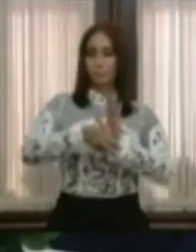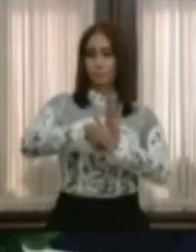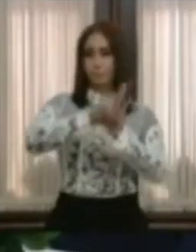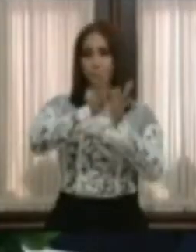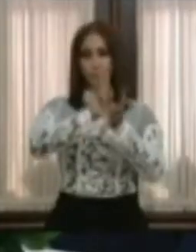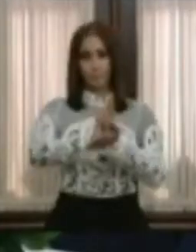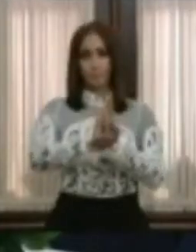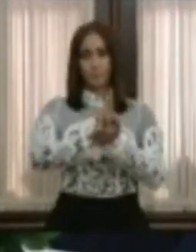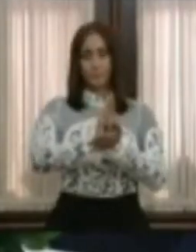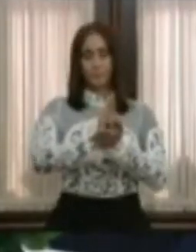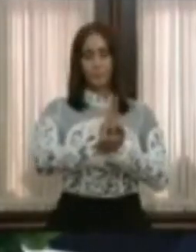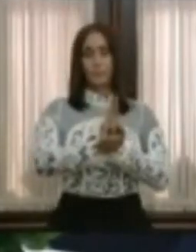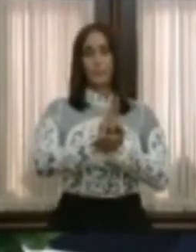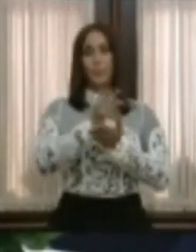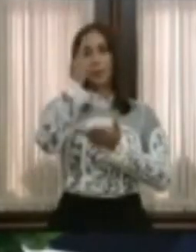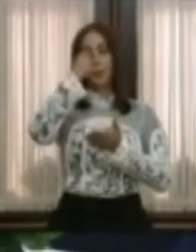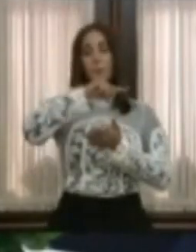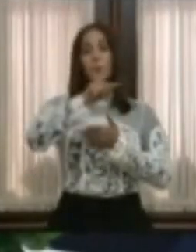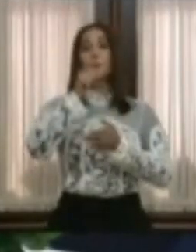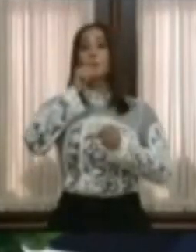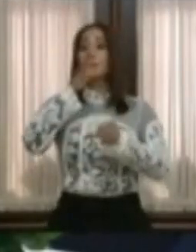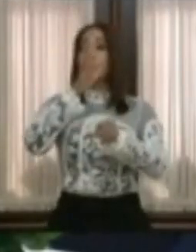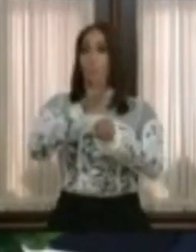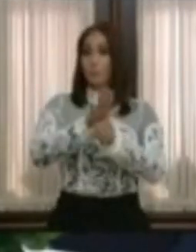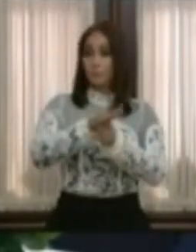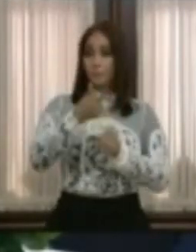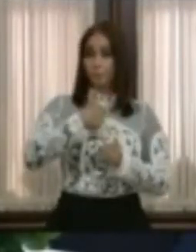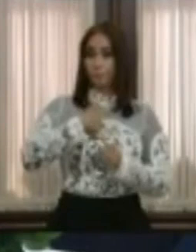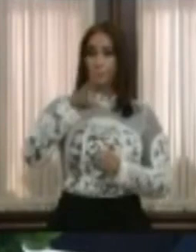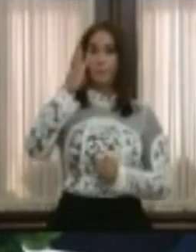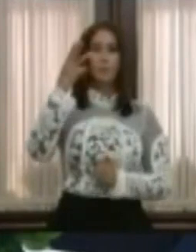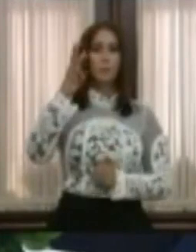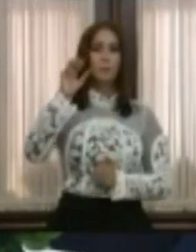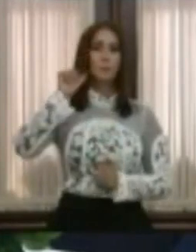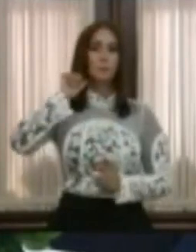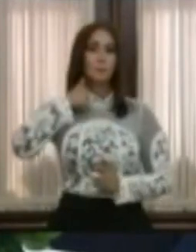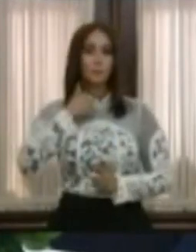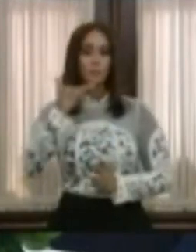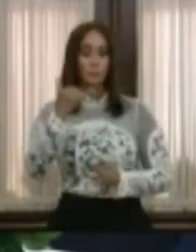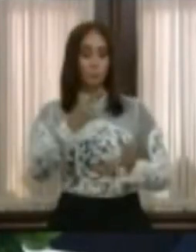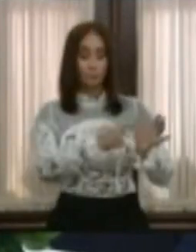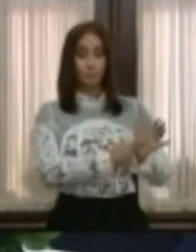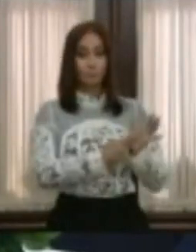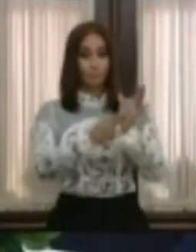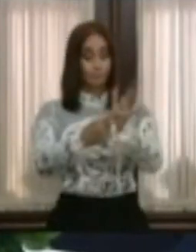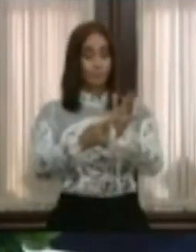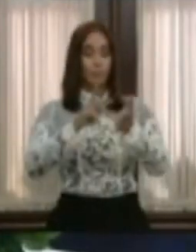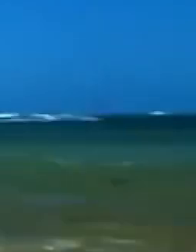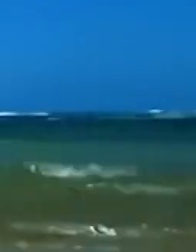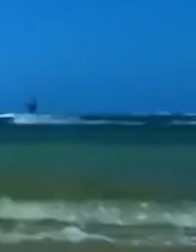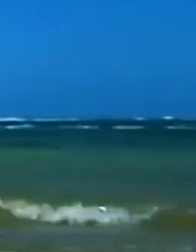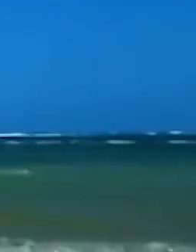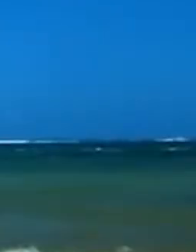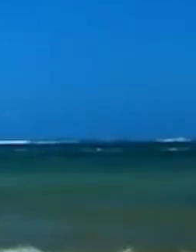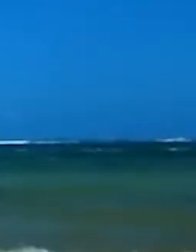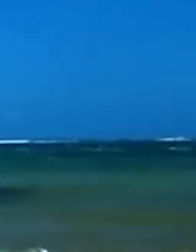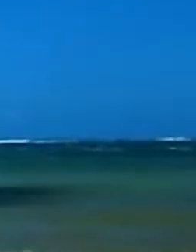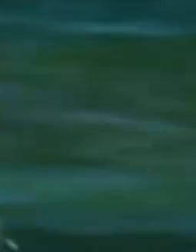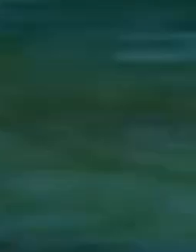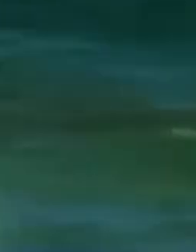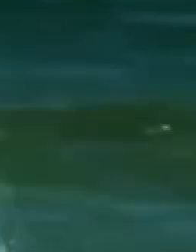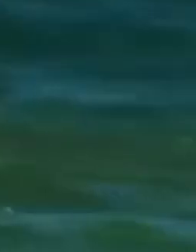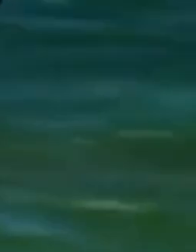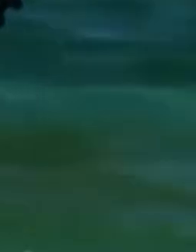Por ello, y tal como prometí el pasado 16 de agosto, hoy les presentamos el plan que hemos elaborado para anticipar,